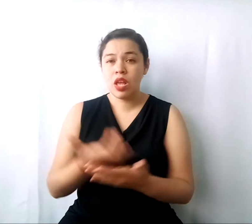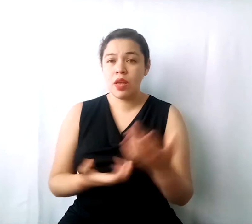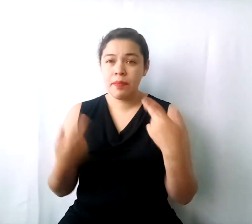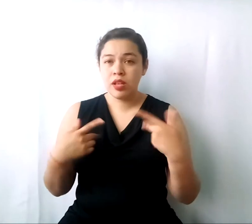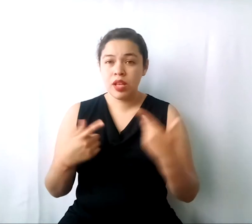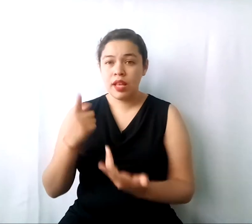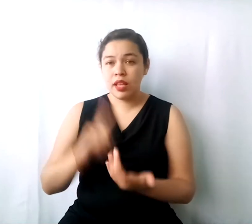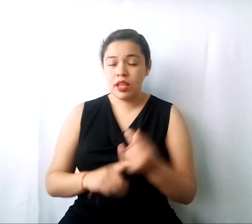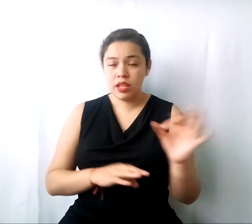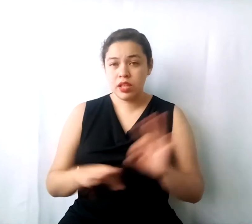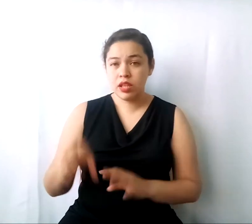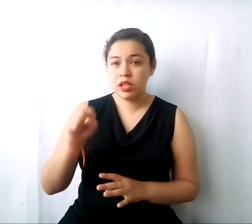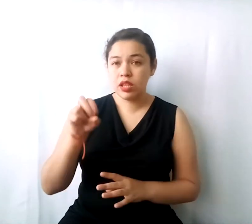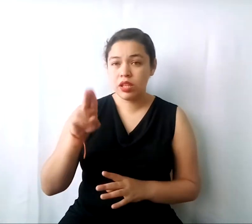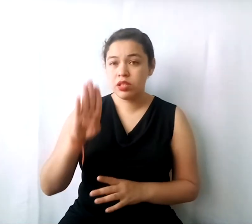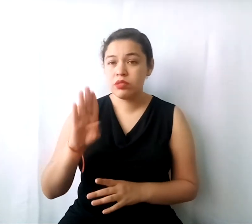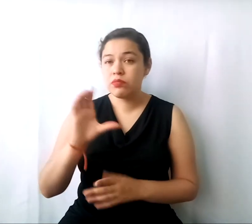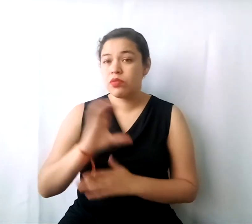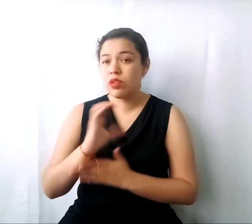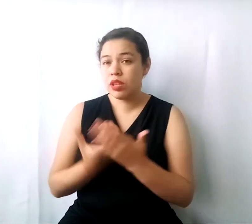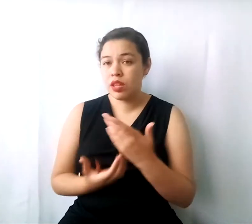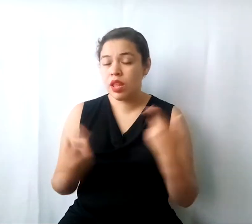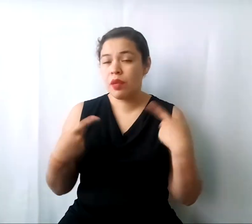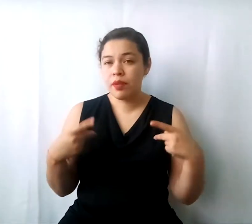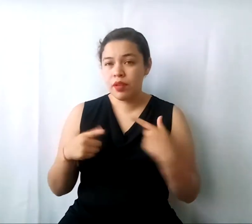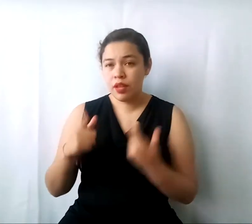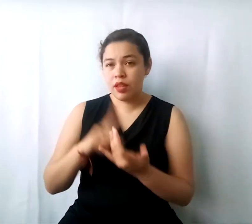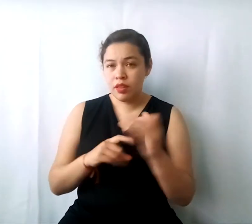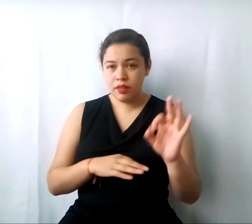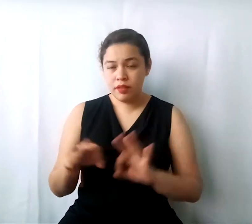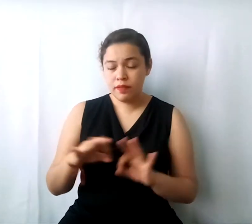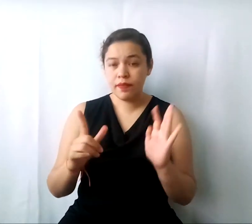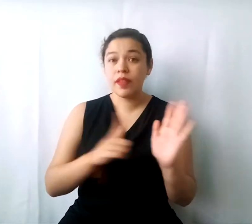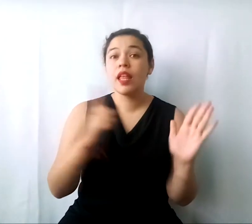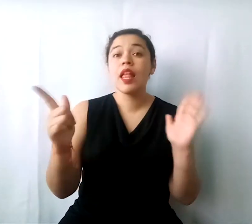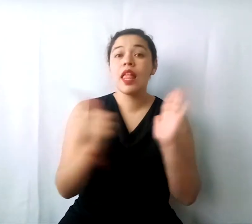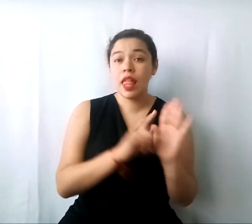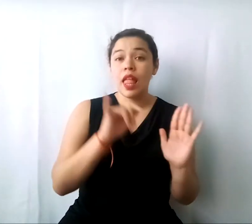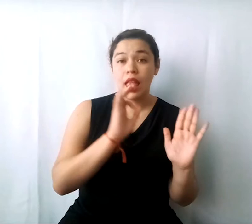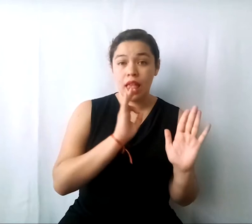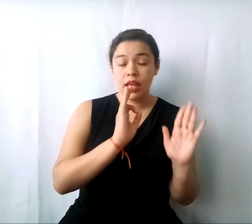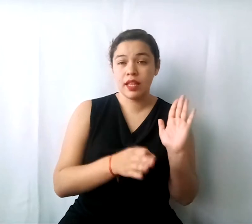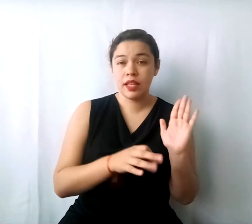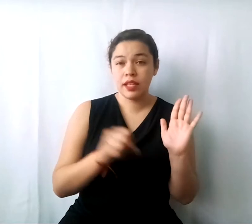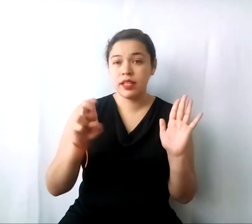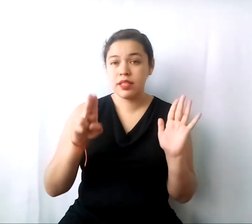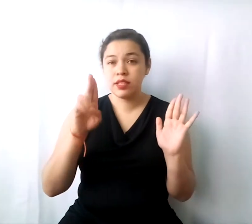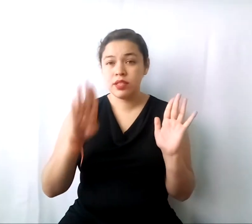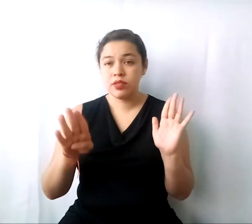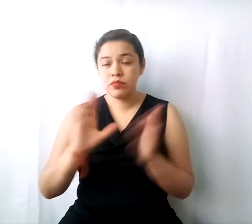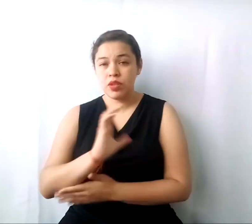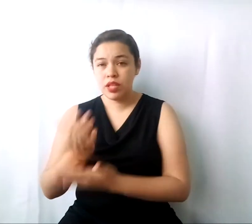Uh-huh. Es subcontratación de personal. Y lo que permite la ley en el artículo 13 es la subcontratación de